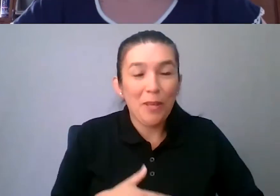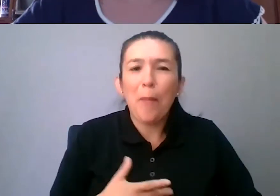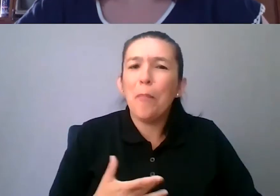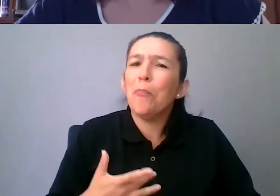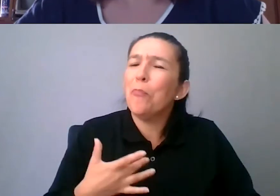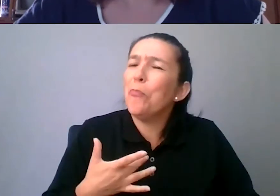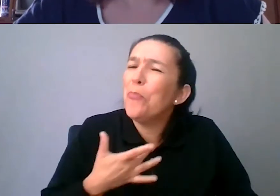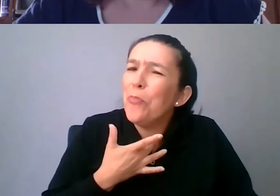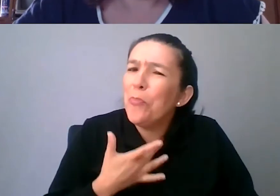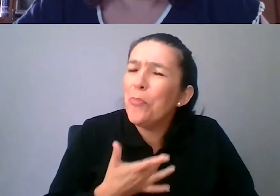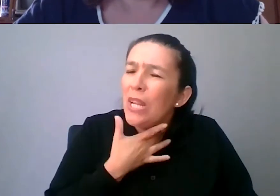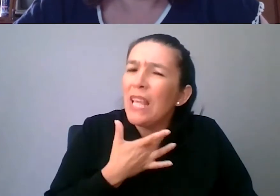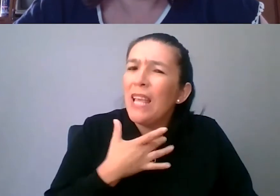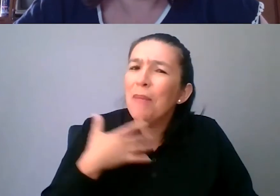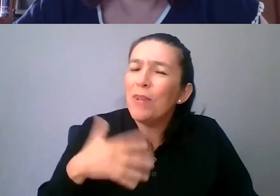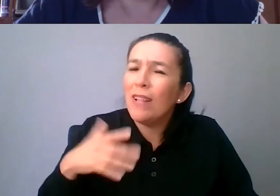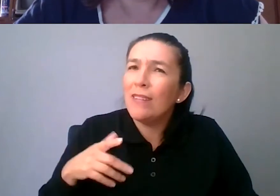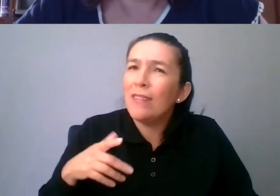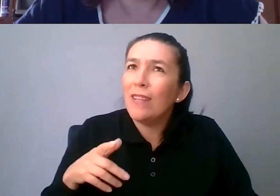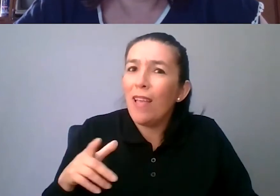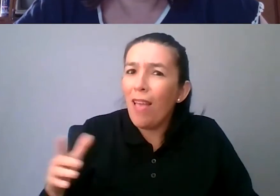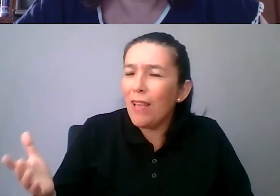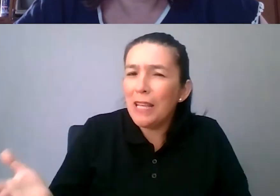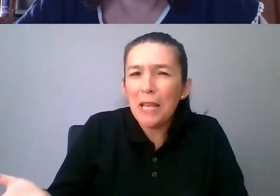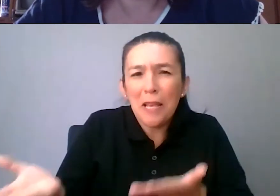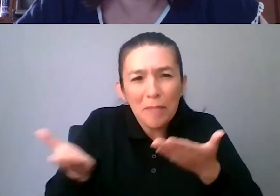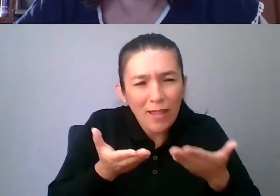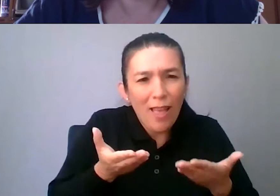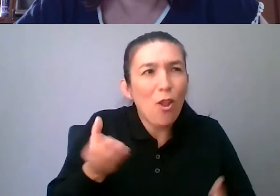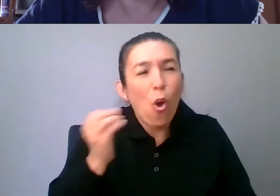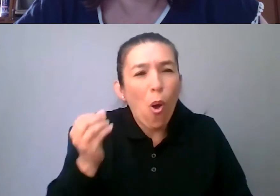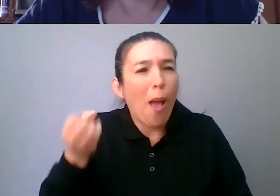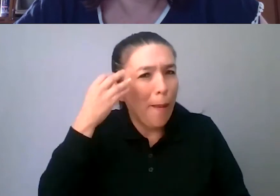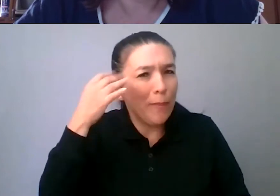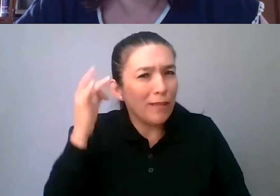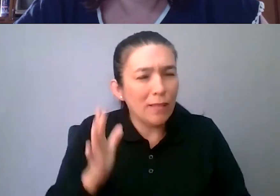uno debería invitar o uno debería hacer figuras de hilo? ¿Por qué o para qué?